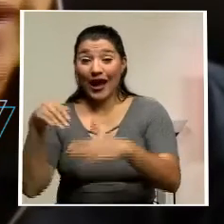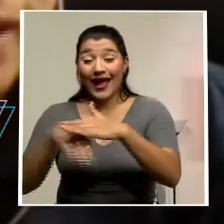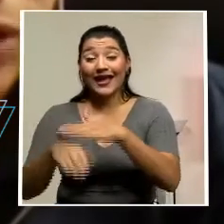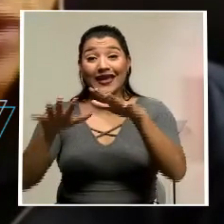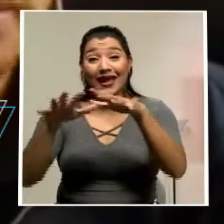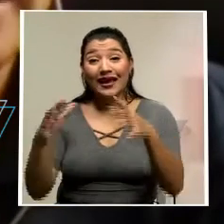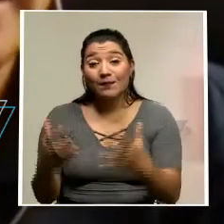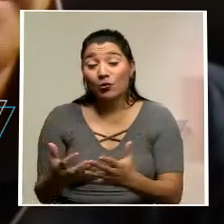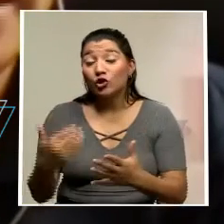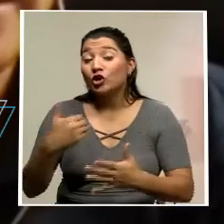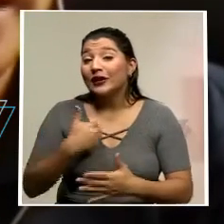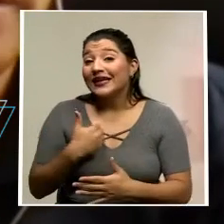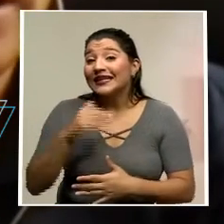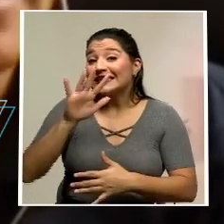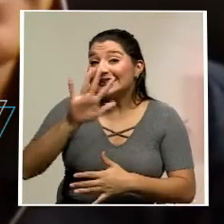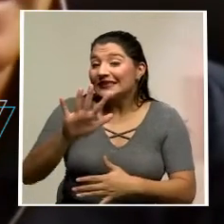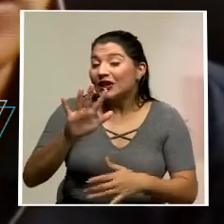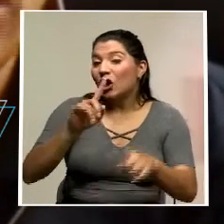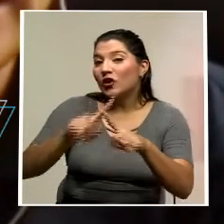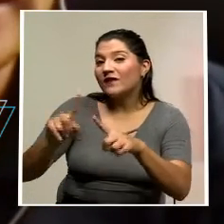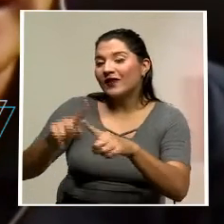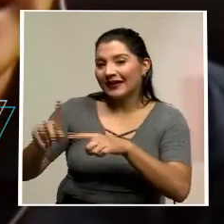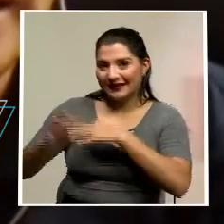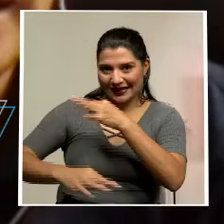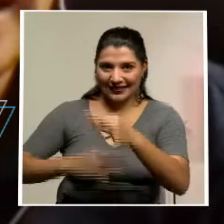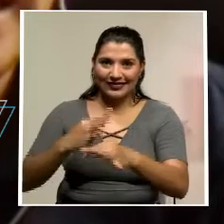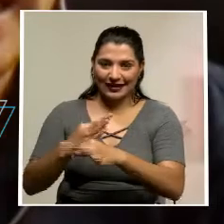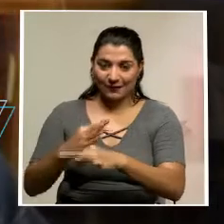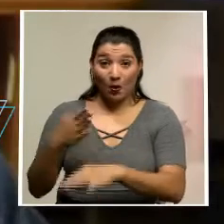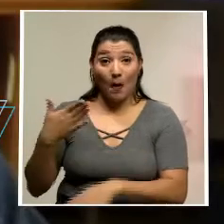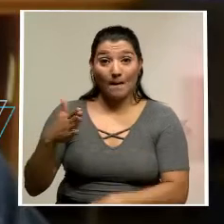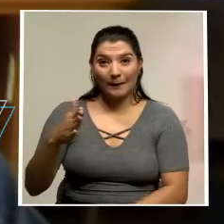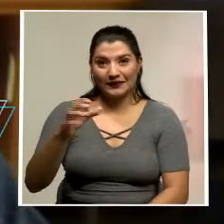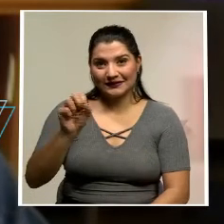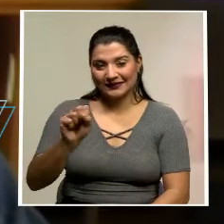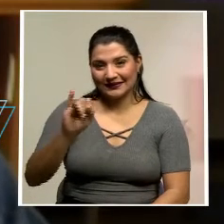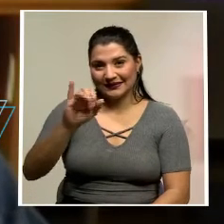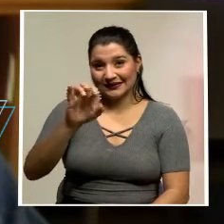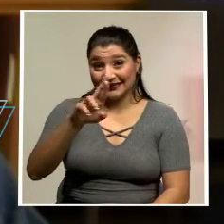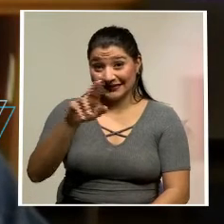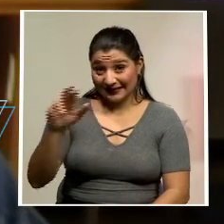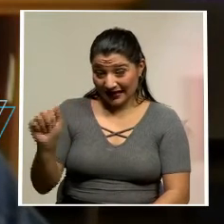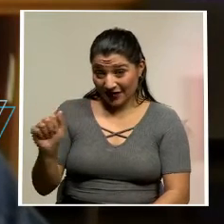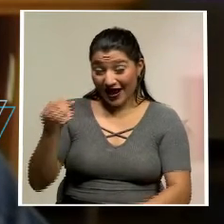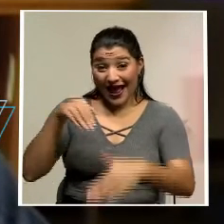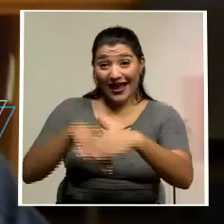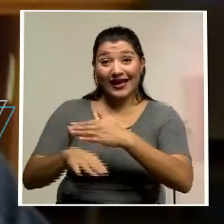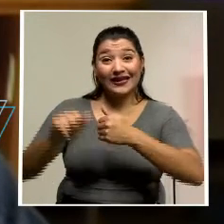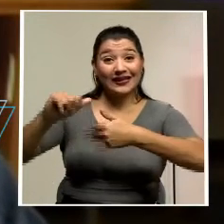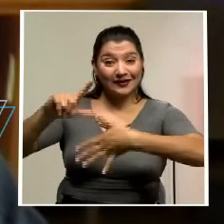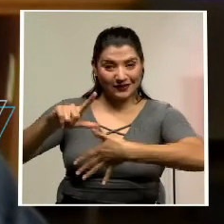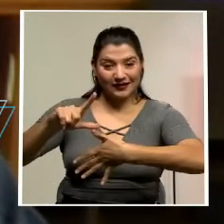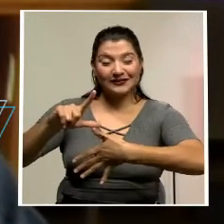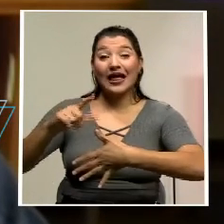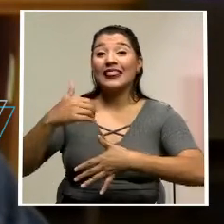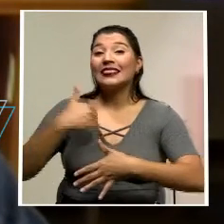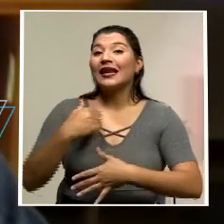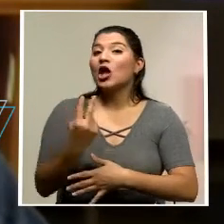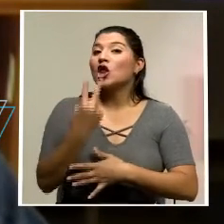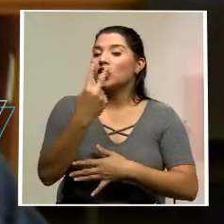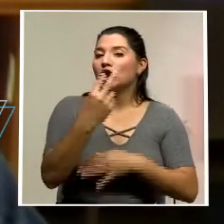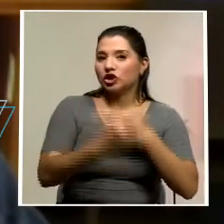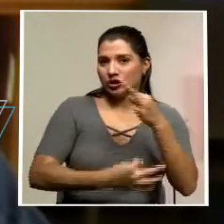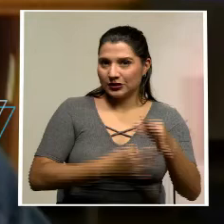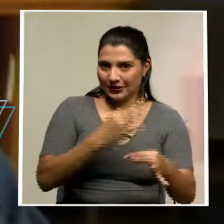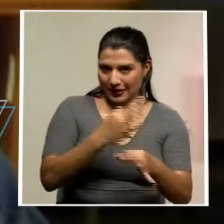sierra, 5 especies de peces sierra, de las cuales en Latinoamérica, en nuestro continente americano, tenemos 2